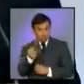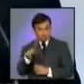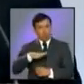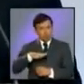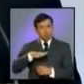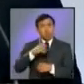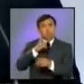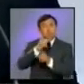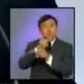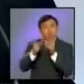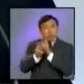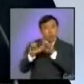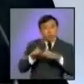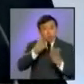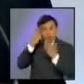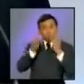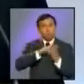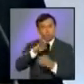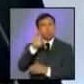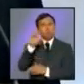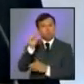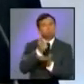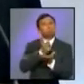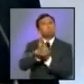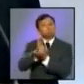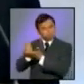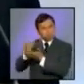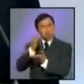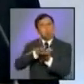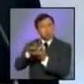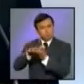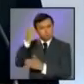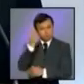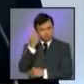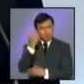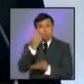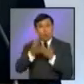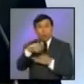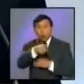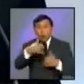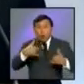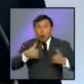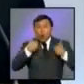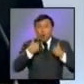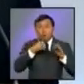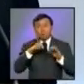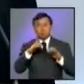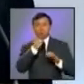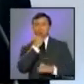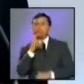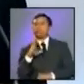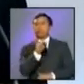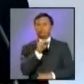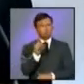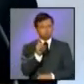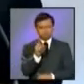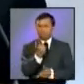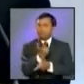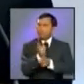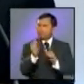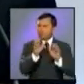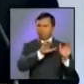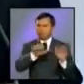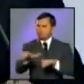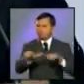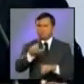eh la corrupción del gobierno de Felipe Calderón es atroz todos sus pinches